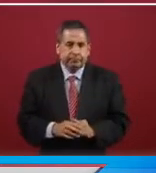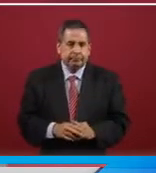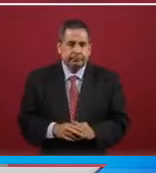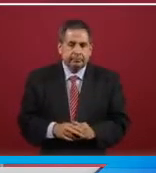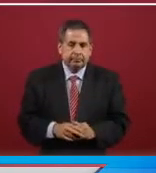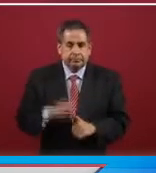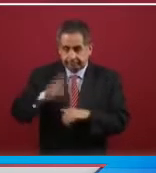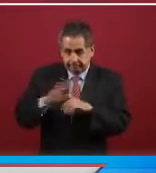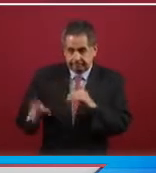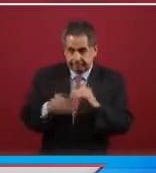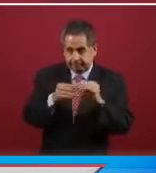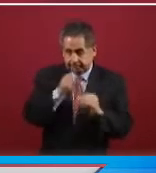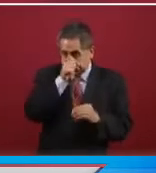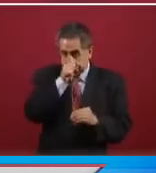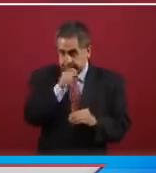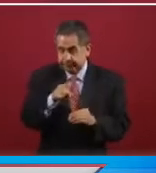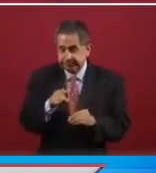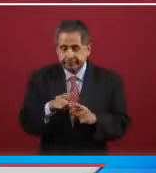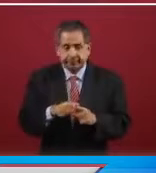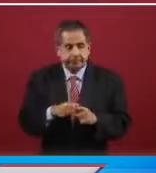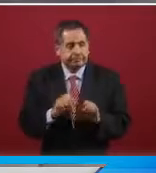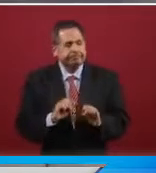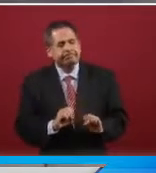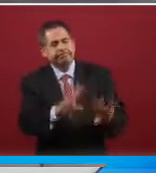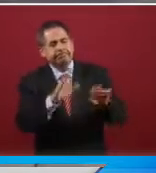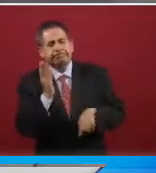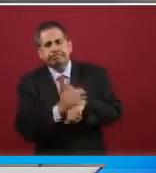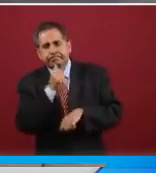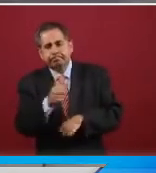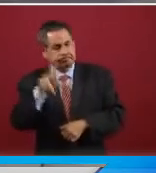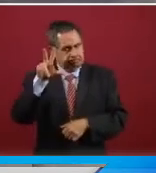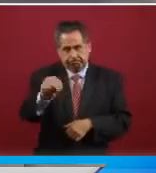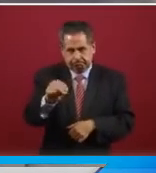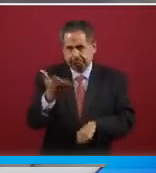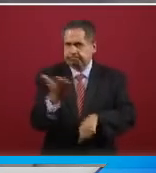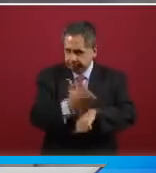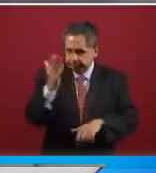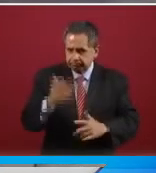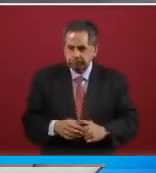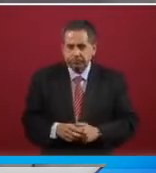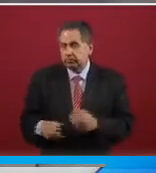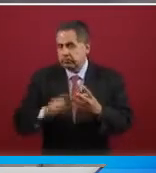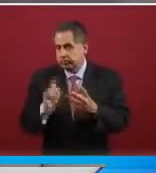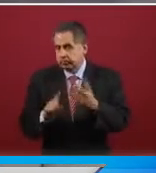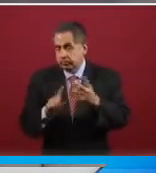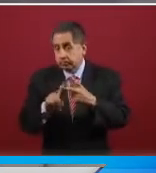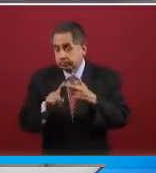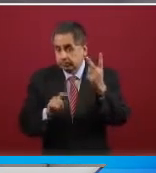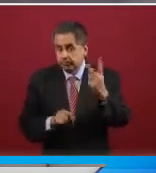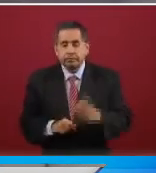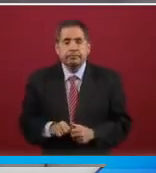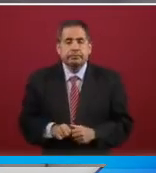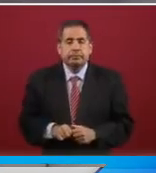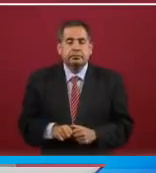Y agrego, cero impunidad. Fue un sistema de corrupción con altos funcionarios implicados como